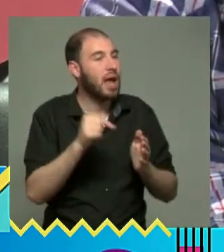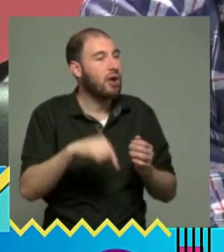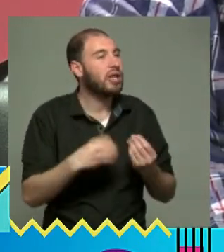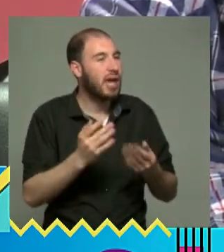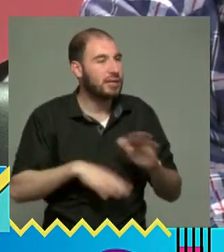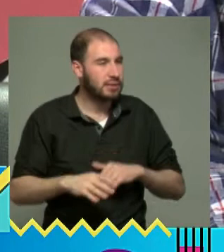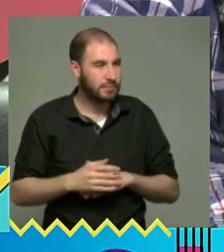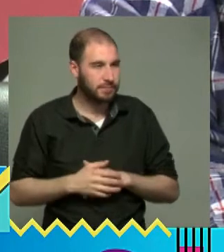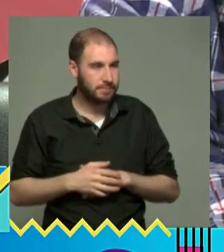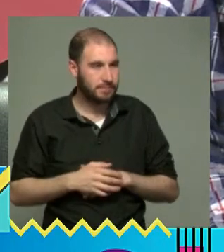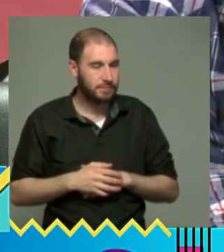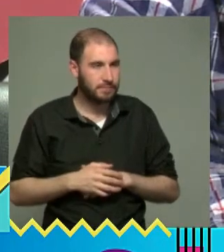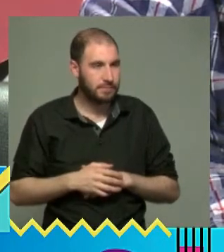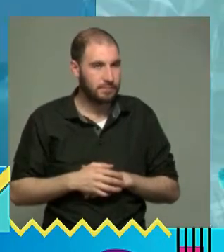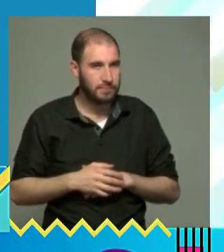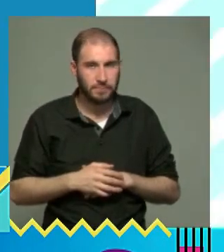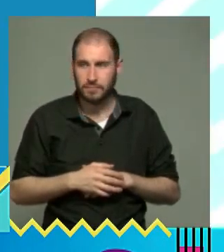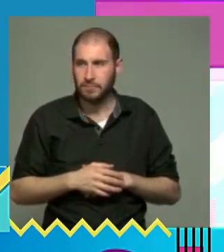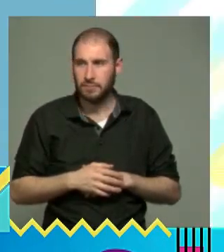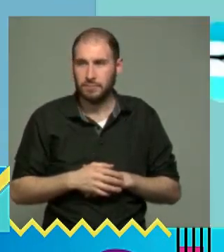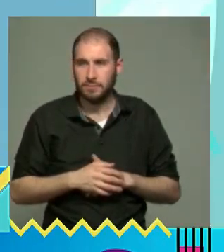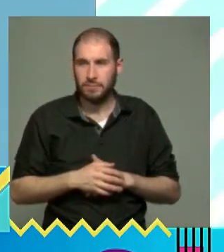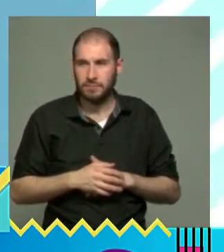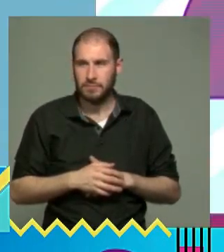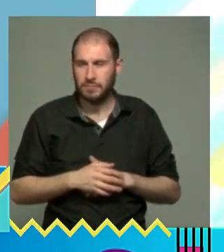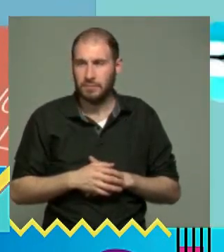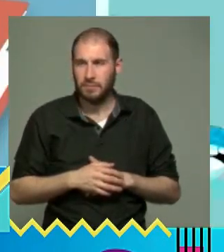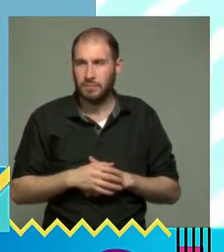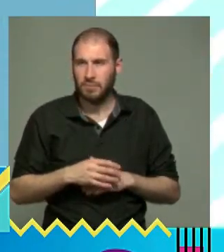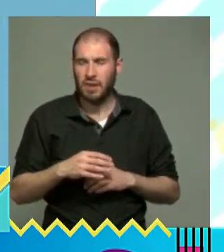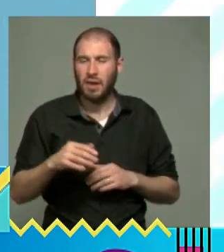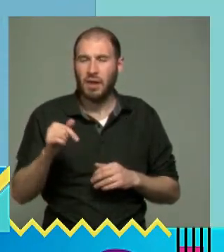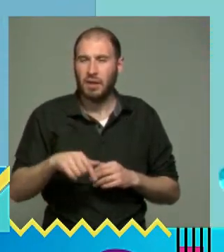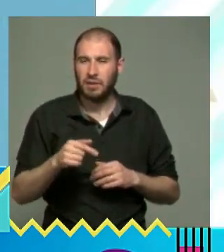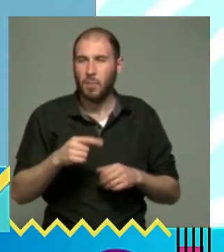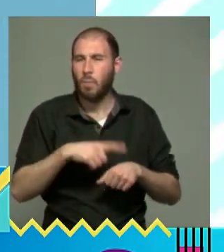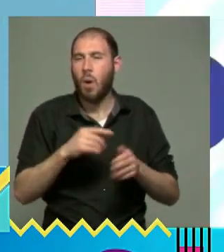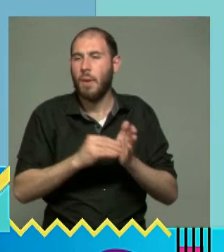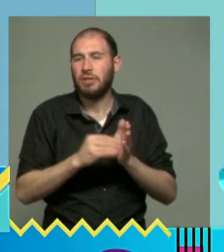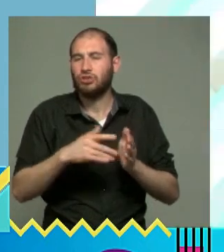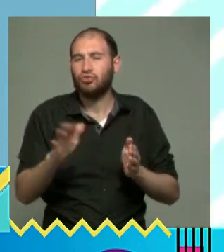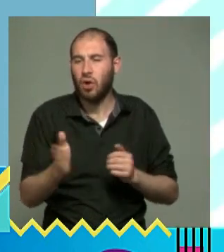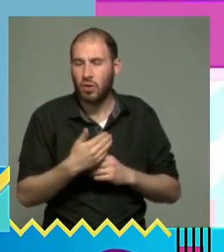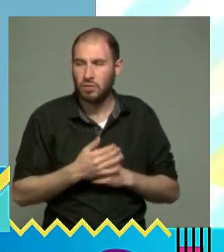momento? A ver, creo que cuando uno habla de la vida, habla de todo momento.